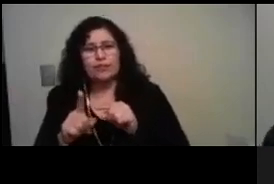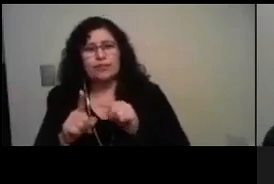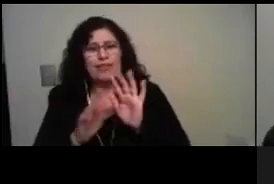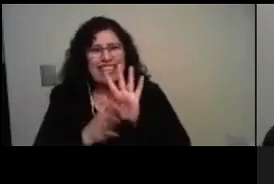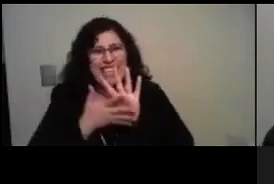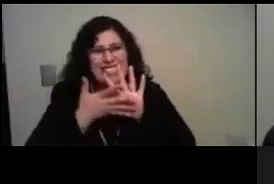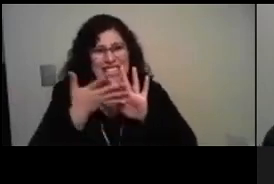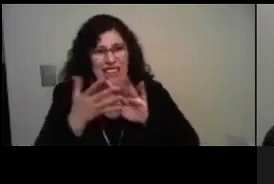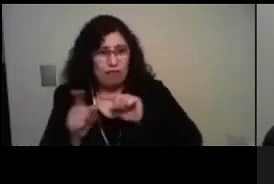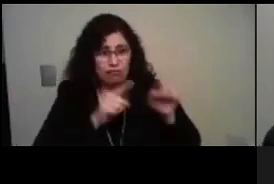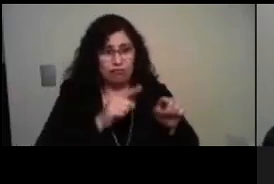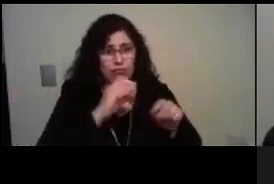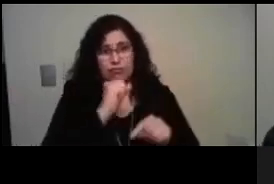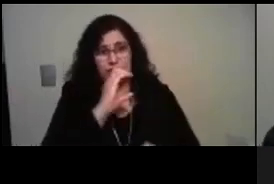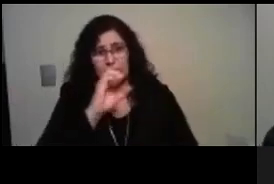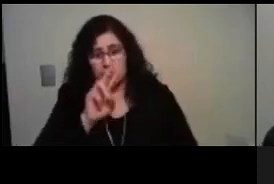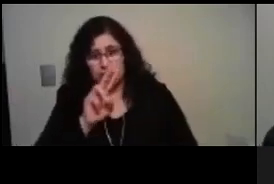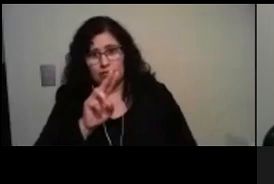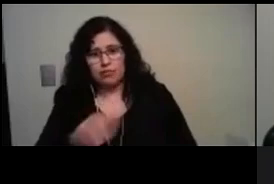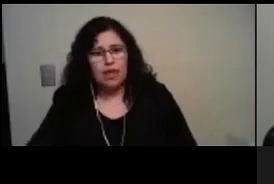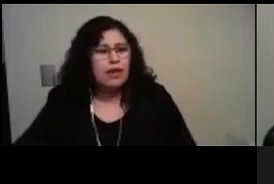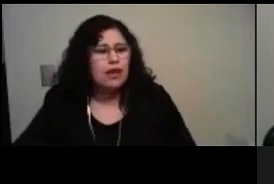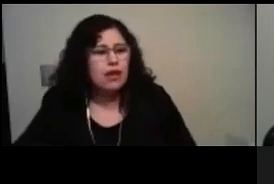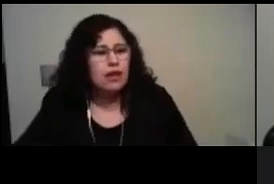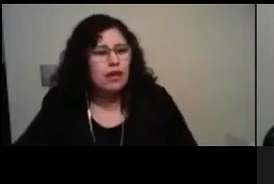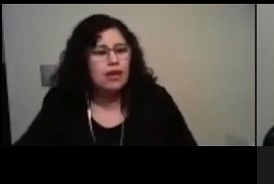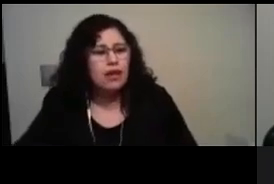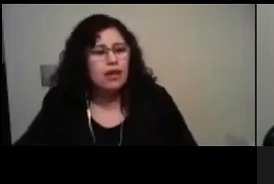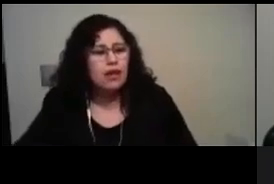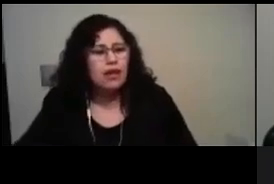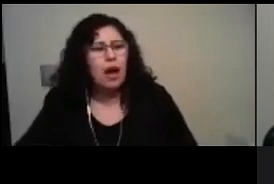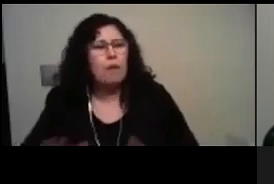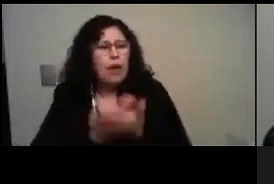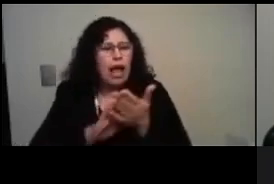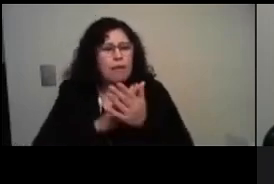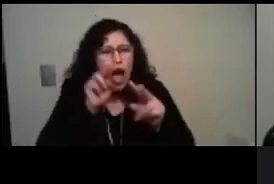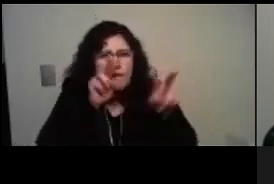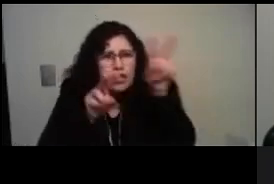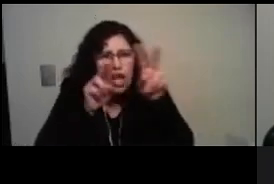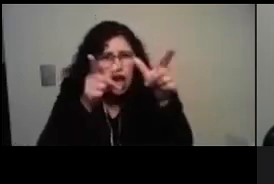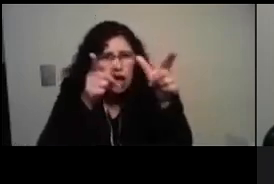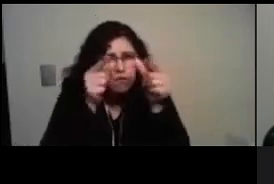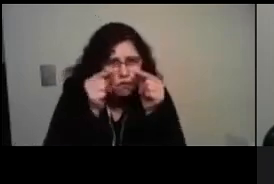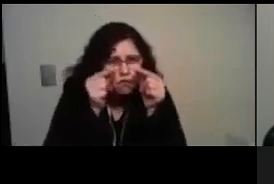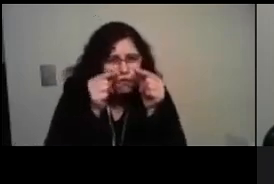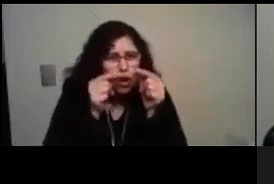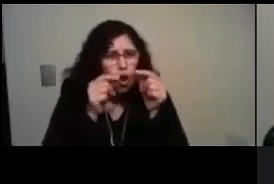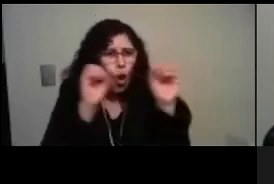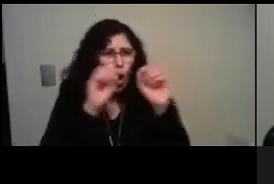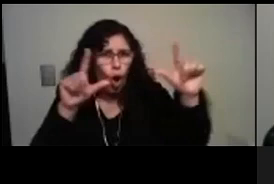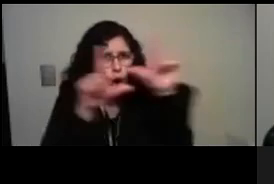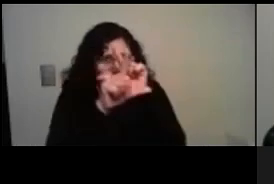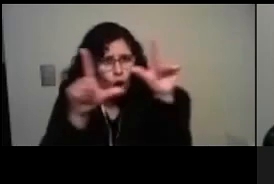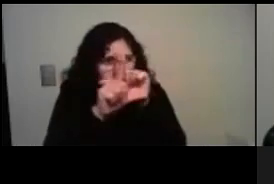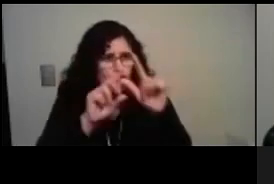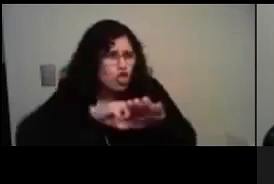otro tipo de síntomas neurológicos. Va a haber alteración de la visión, ¿ya? Va a haber alteración, como dijo su